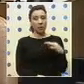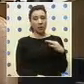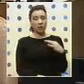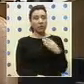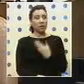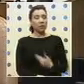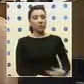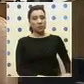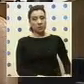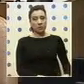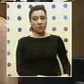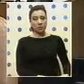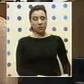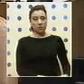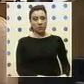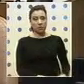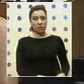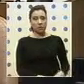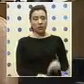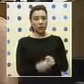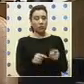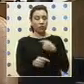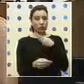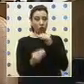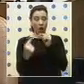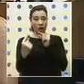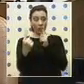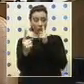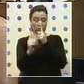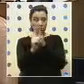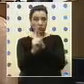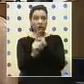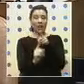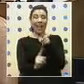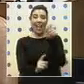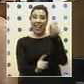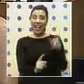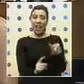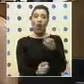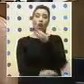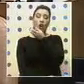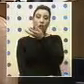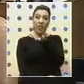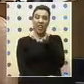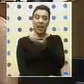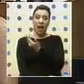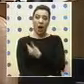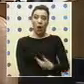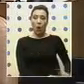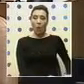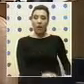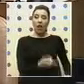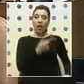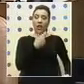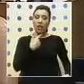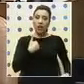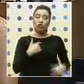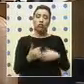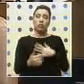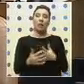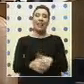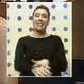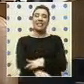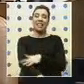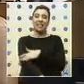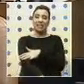intermedio del Ministro al cual me dirijo, para que él lo haga saber en el gobierno, queremos más sensibilidad del